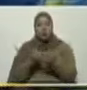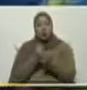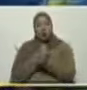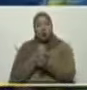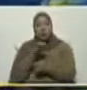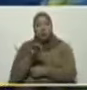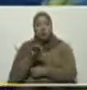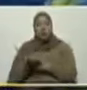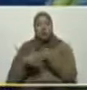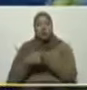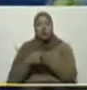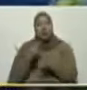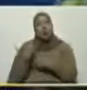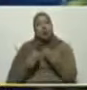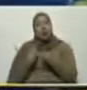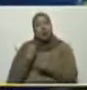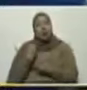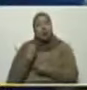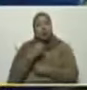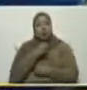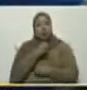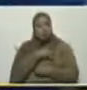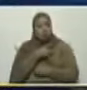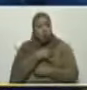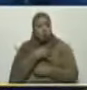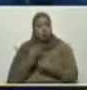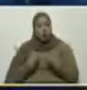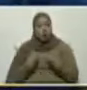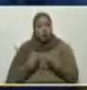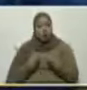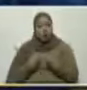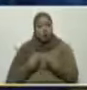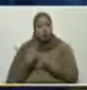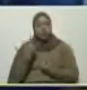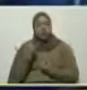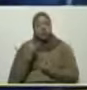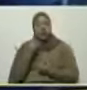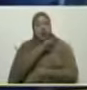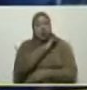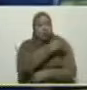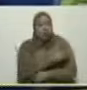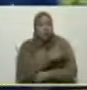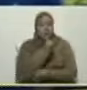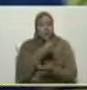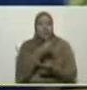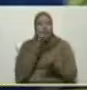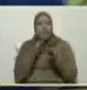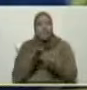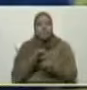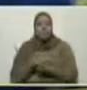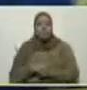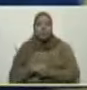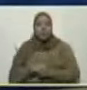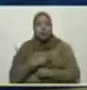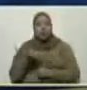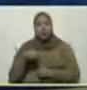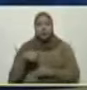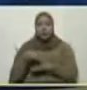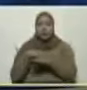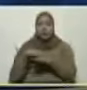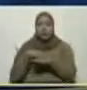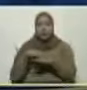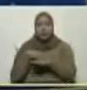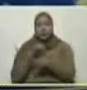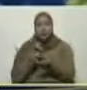patria y ama lo que hace y quiere vivir y tiene la energía para tragarse al mundo Así que nos subestimaron nos